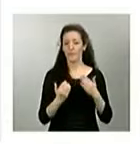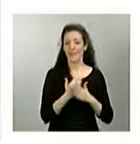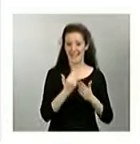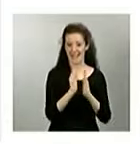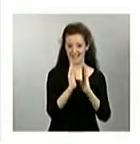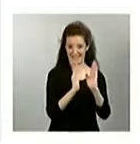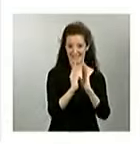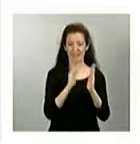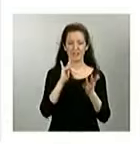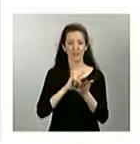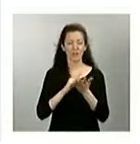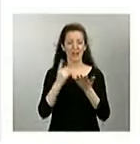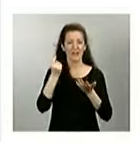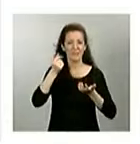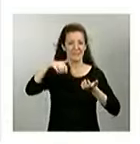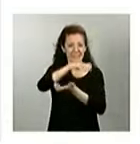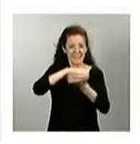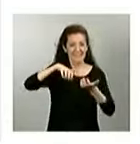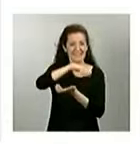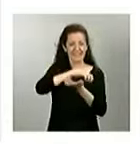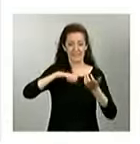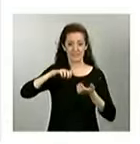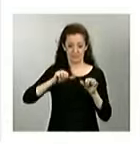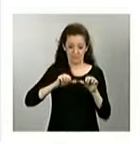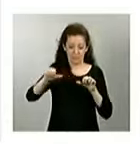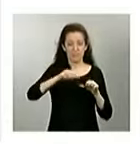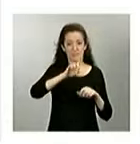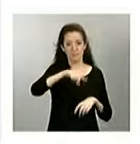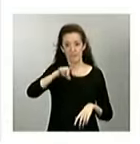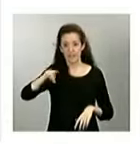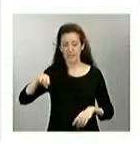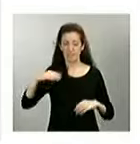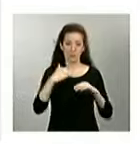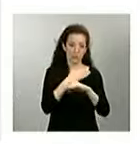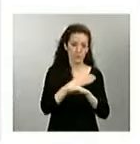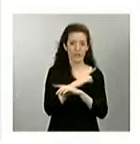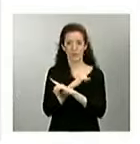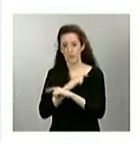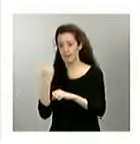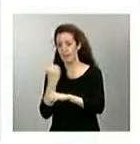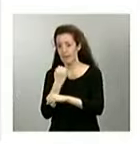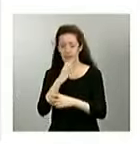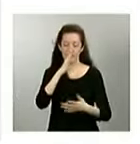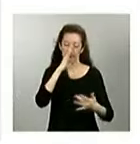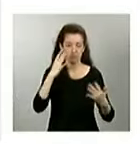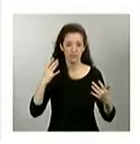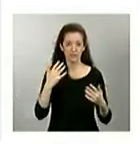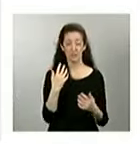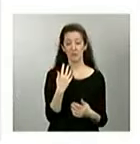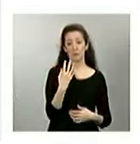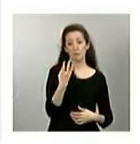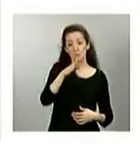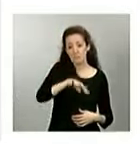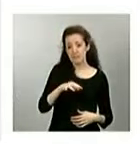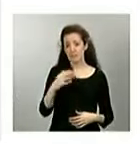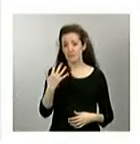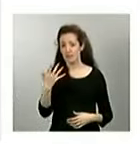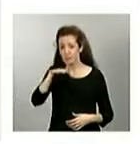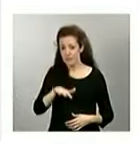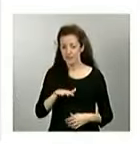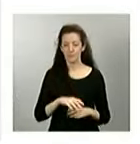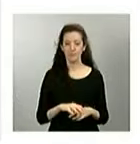meses siguientes octubre noviembre diciembre y febrero como en 4 o 5 meses en 101 días laborables